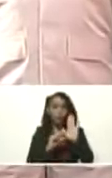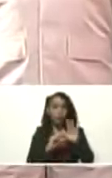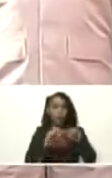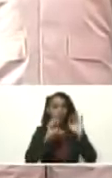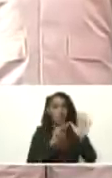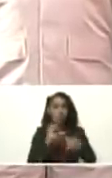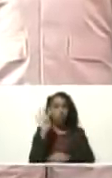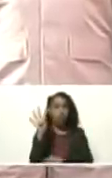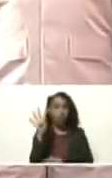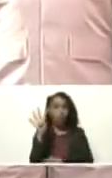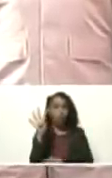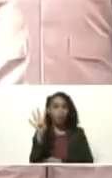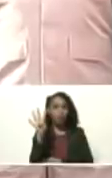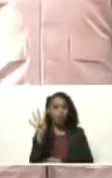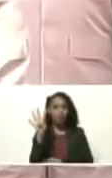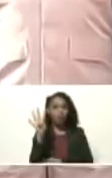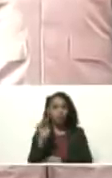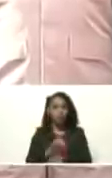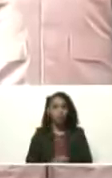74,